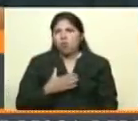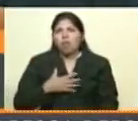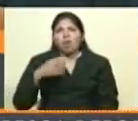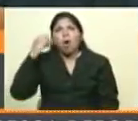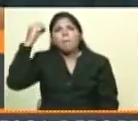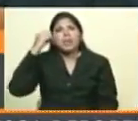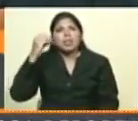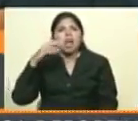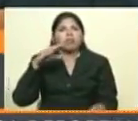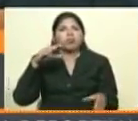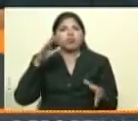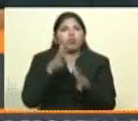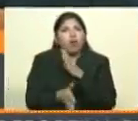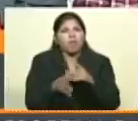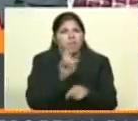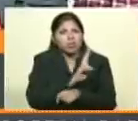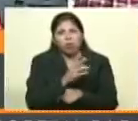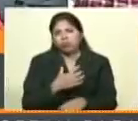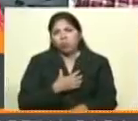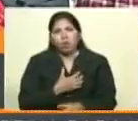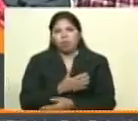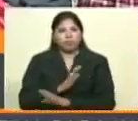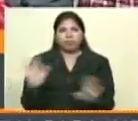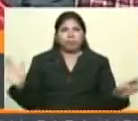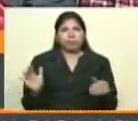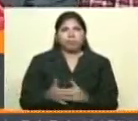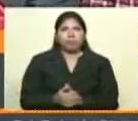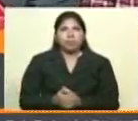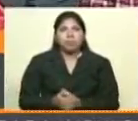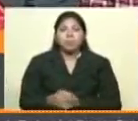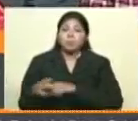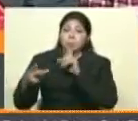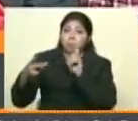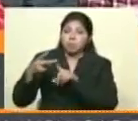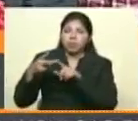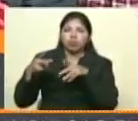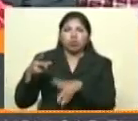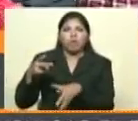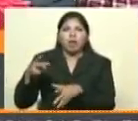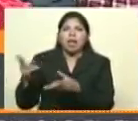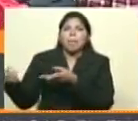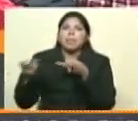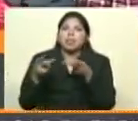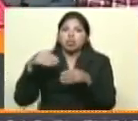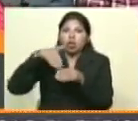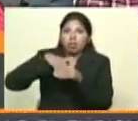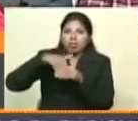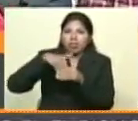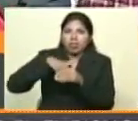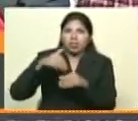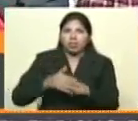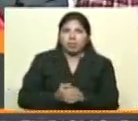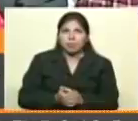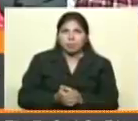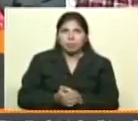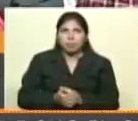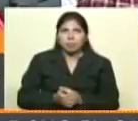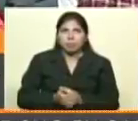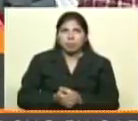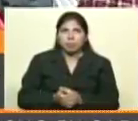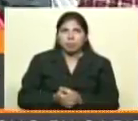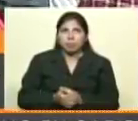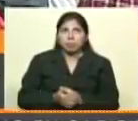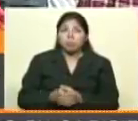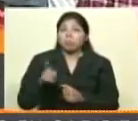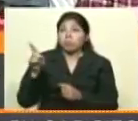Ahora, sobre el tema de la invitación del Poder Electoral para participar la